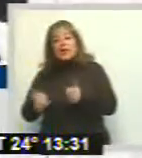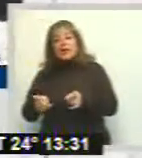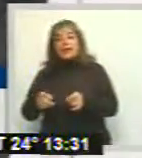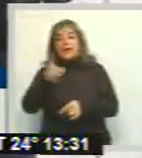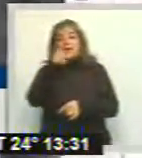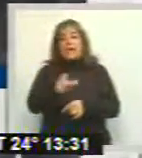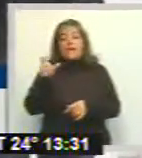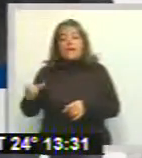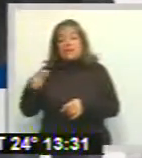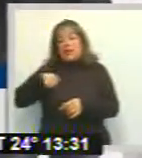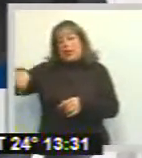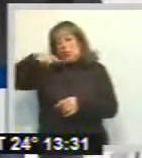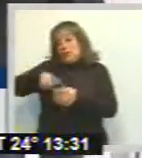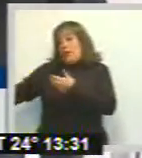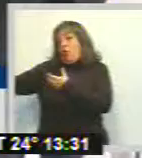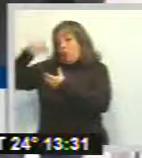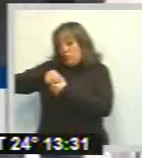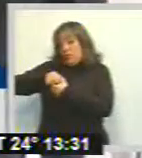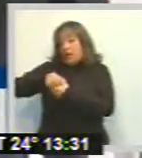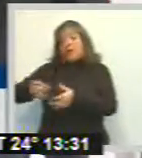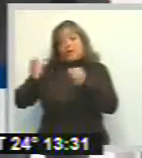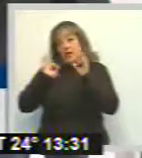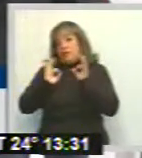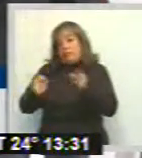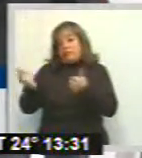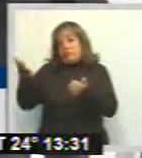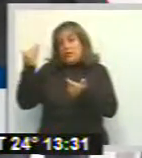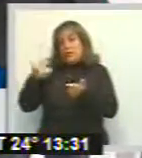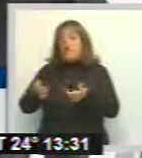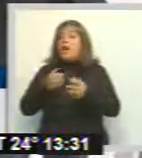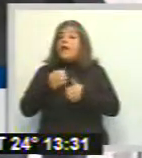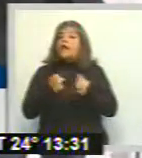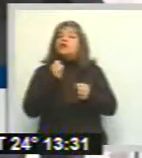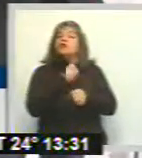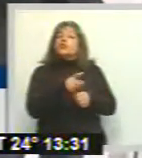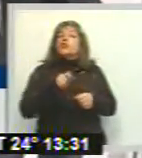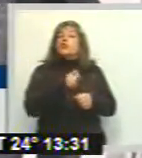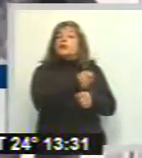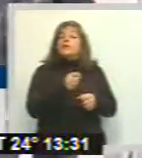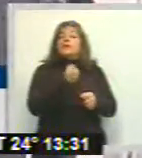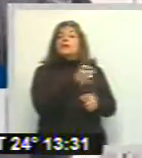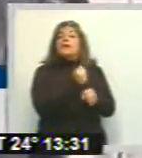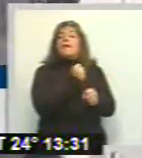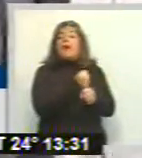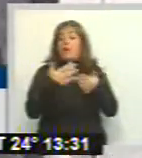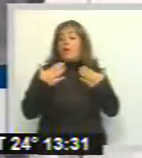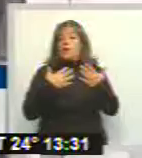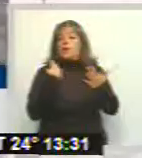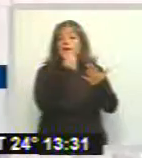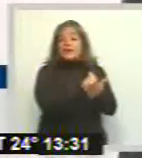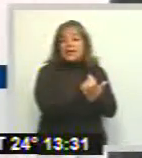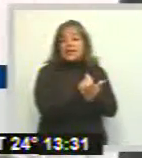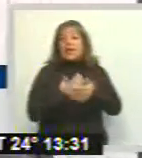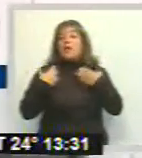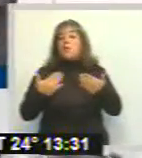que vamos, si es que vamos a sumar más, que ya sumamos a Adrián Cuadrado, y bueno, le vamos a dar las funciones necesarias para estar presente, para que uno pase